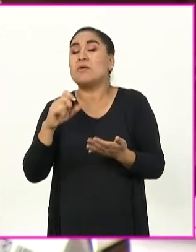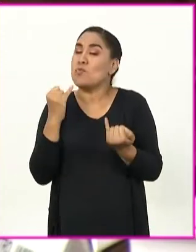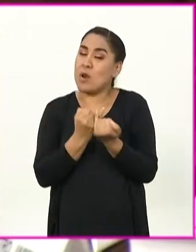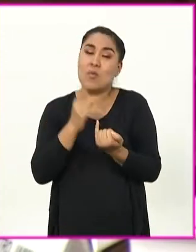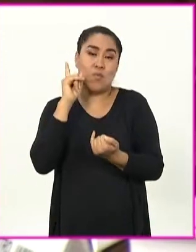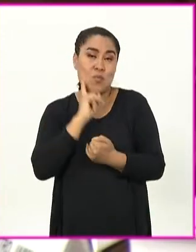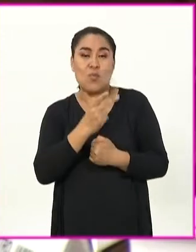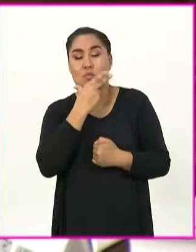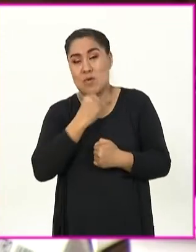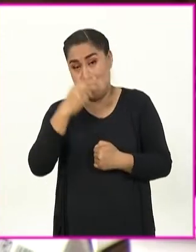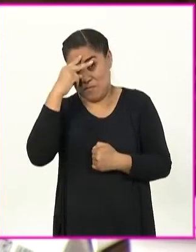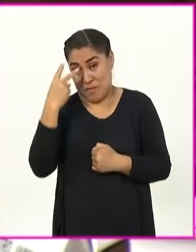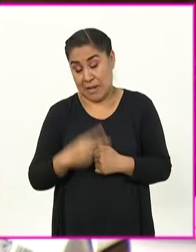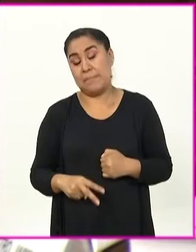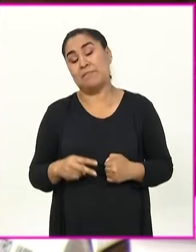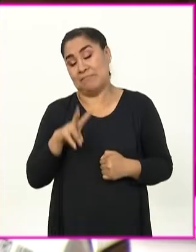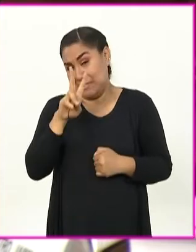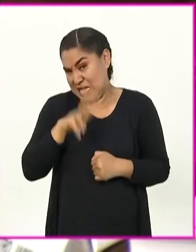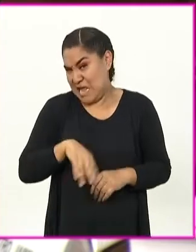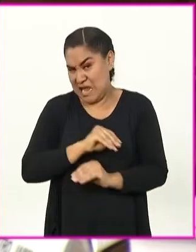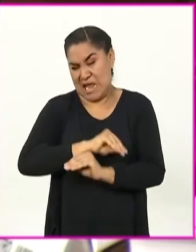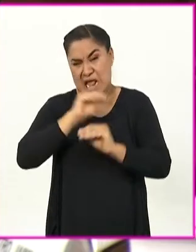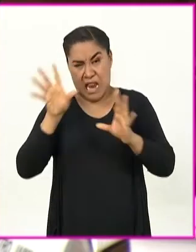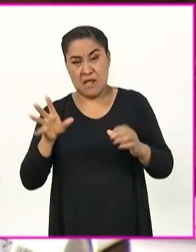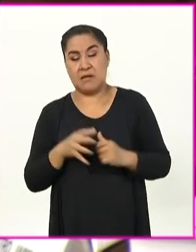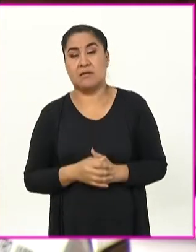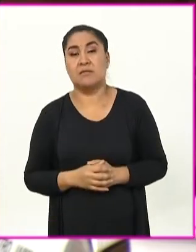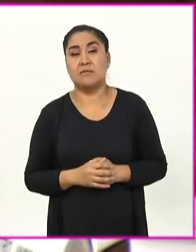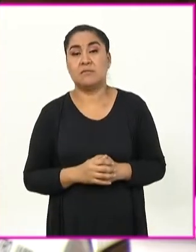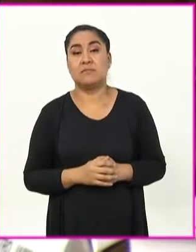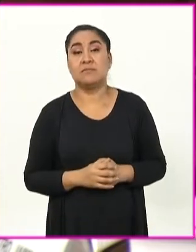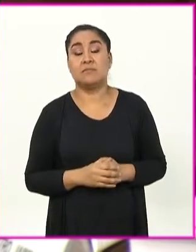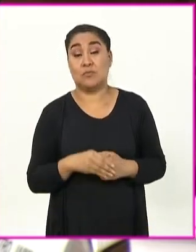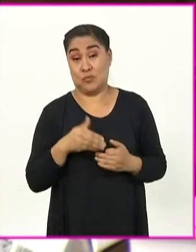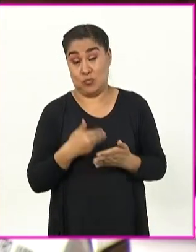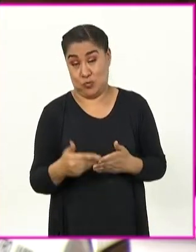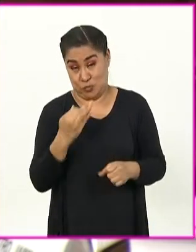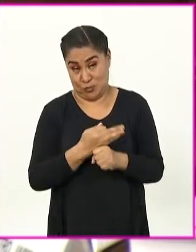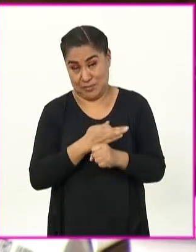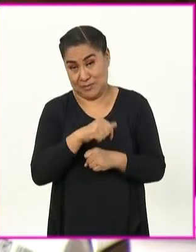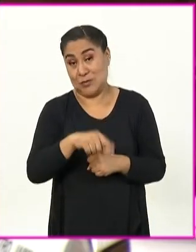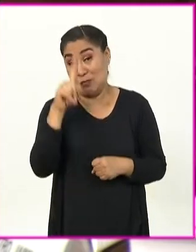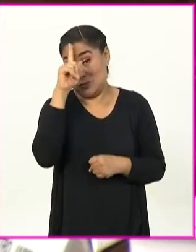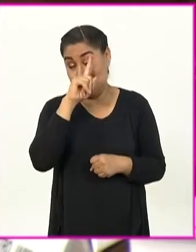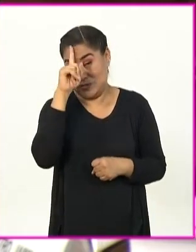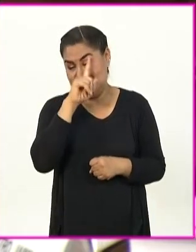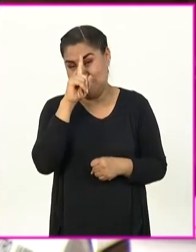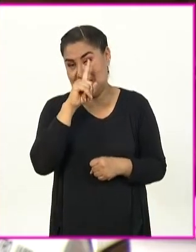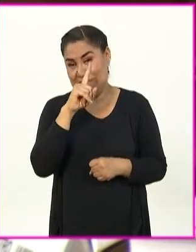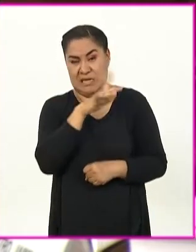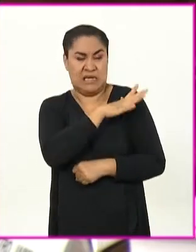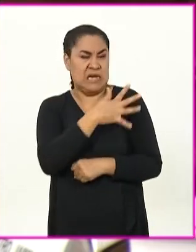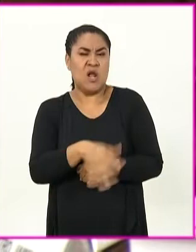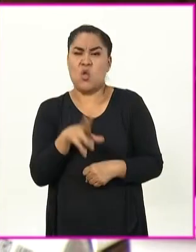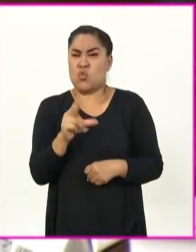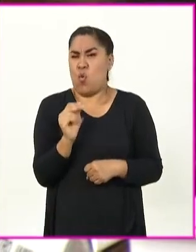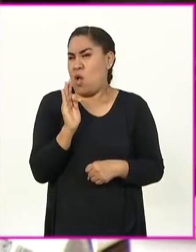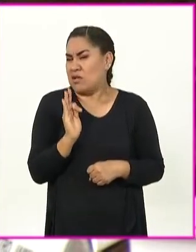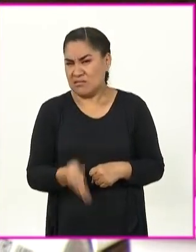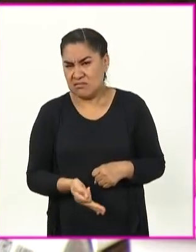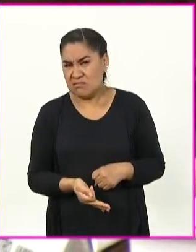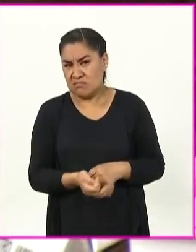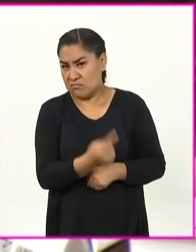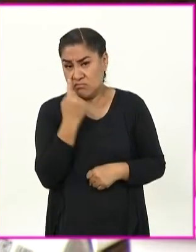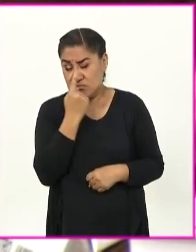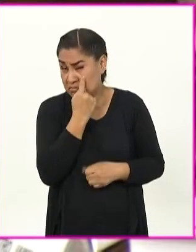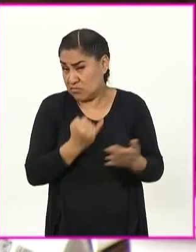en el sentido por supuesto que desde este consejo general es inadmisible una decisión como la